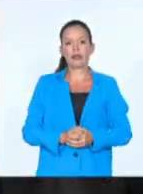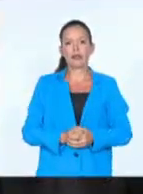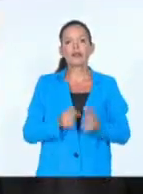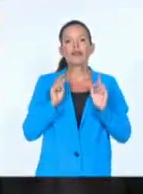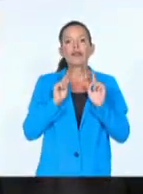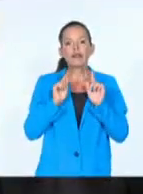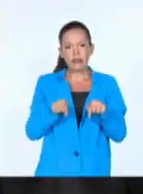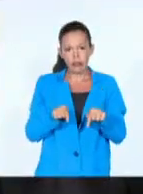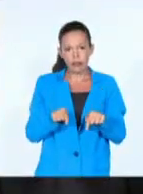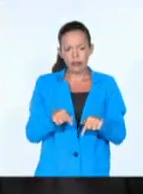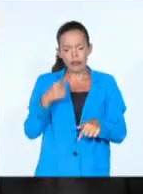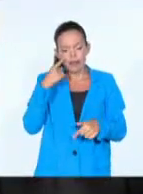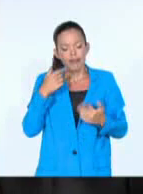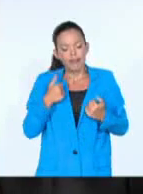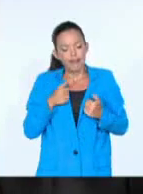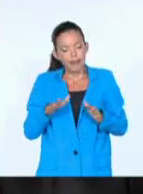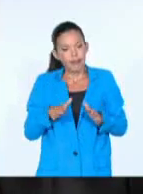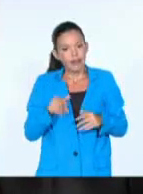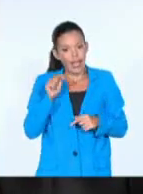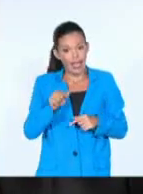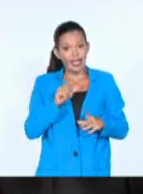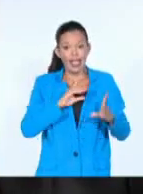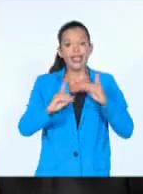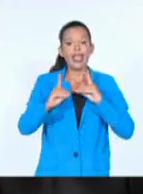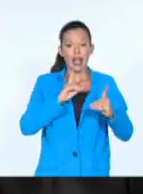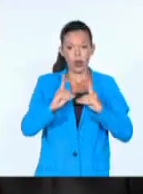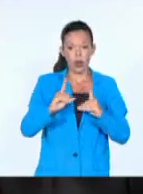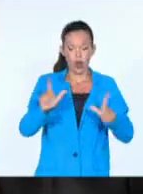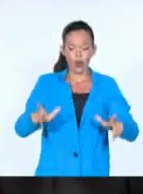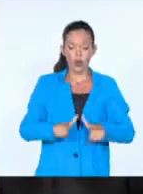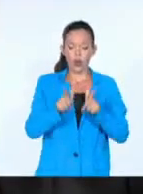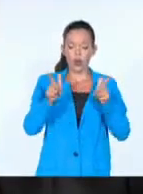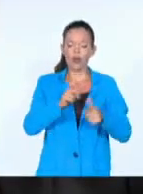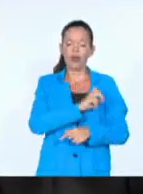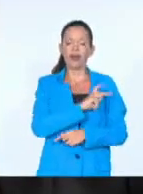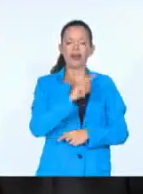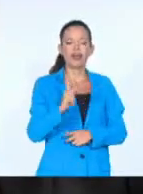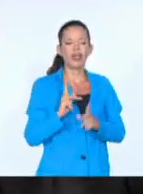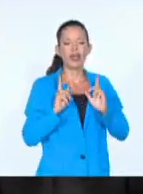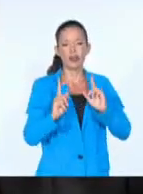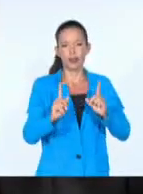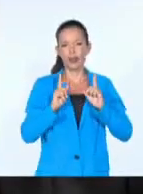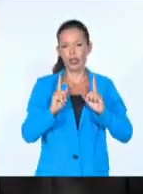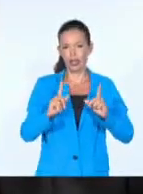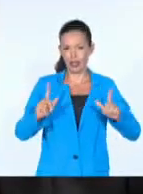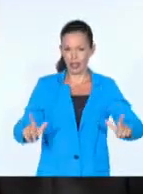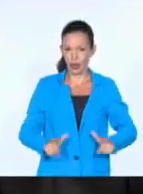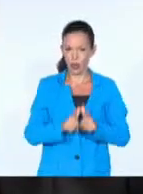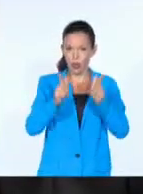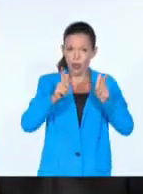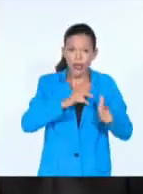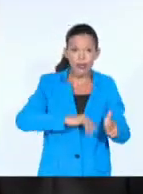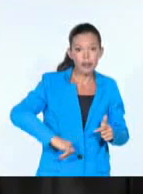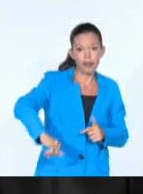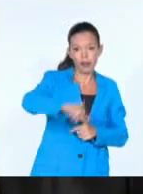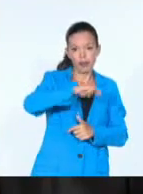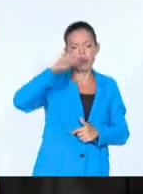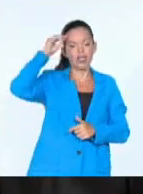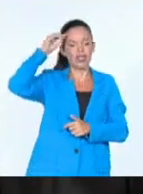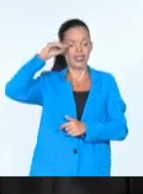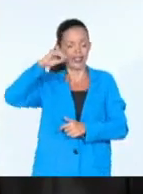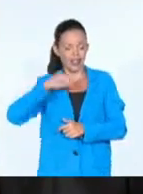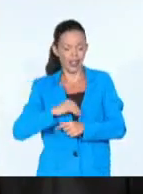que este diálogo fomente urgentemente la voluntad política para implementar lo que todos sabemos que es necesario